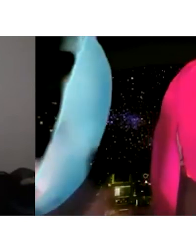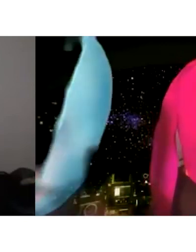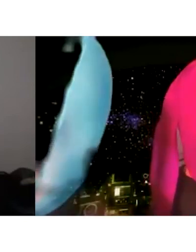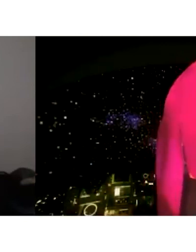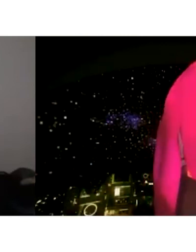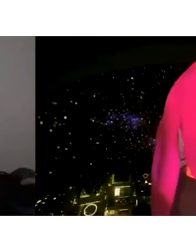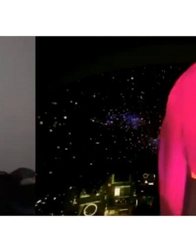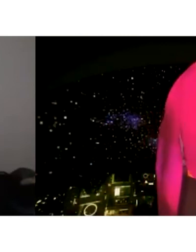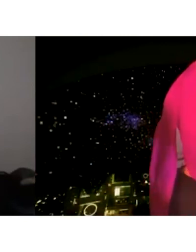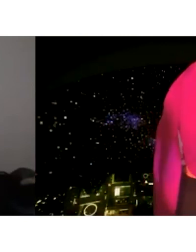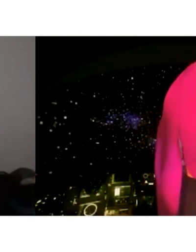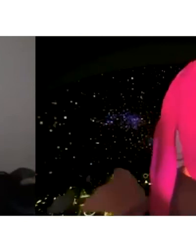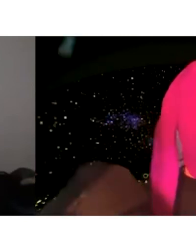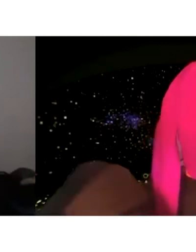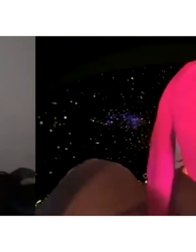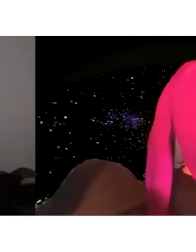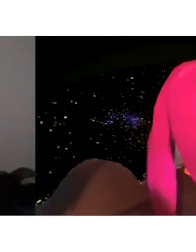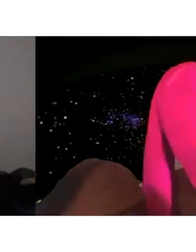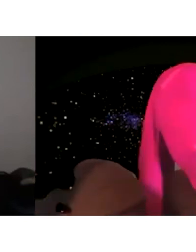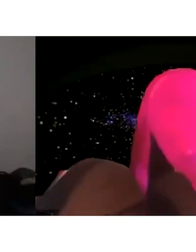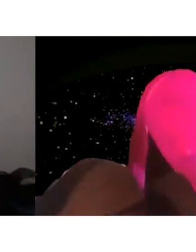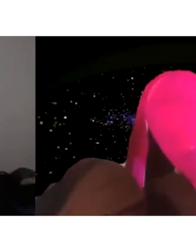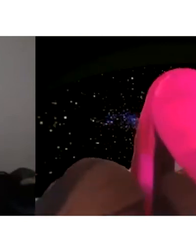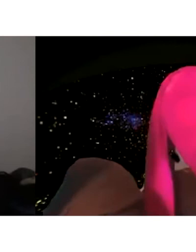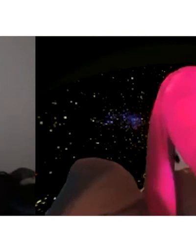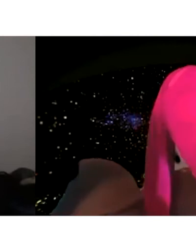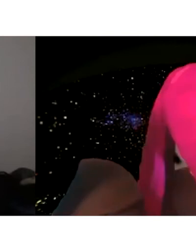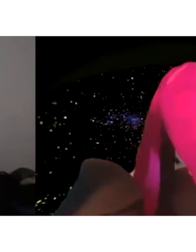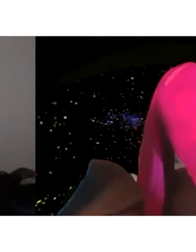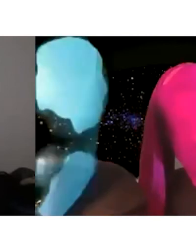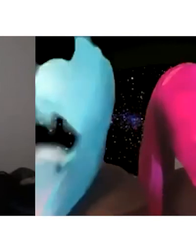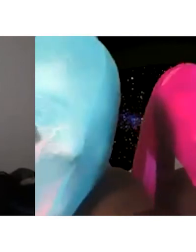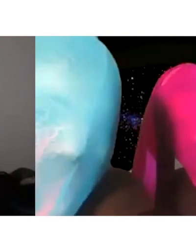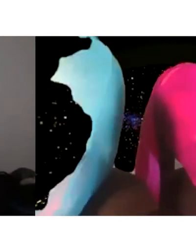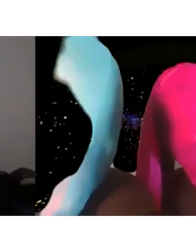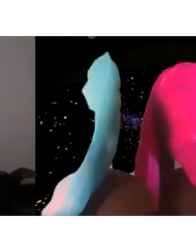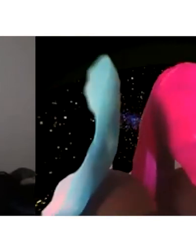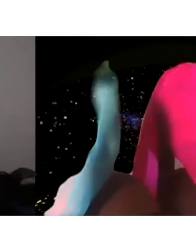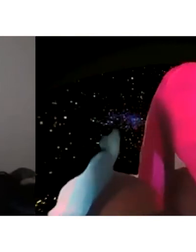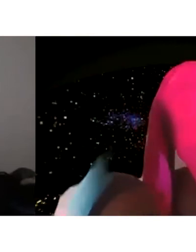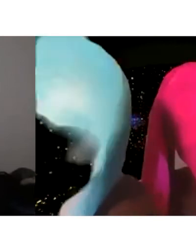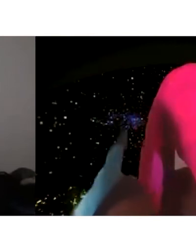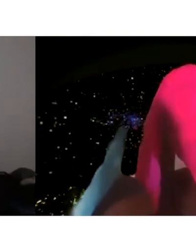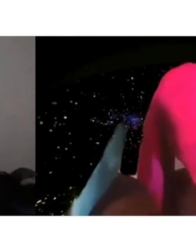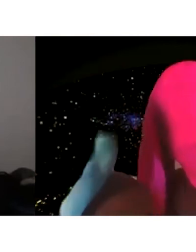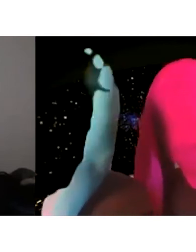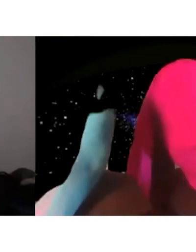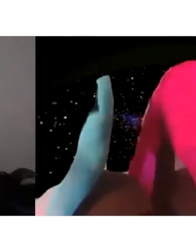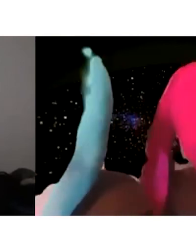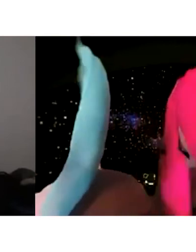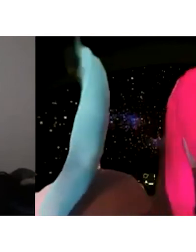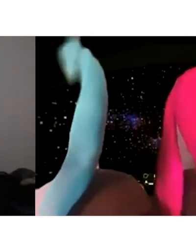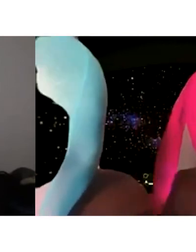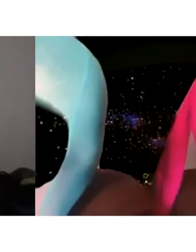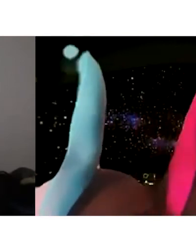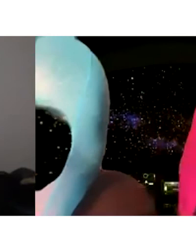pues, posicionarnos desde ahí, pero también otra cosa que decías vos, Rosa, y también la voz